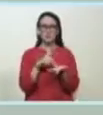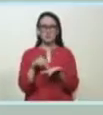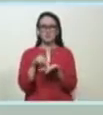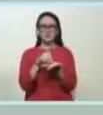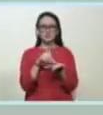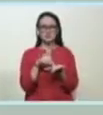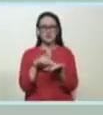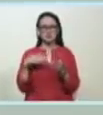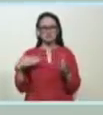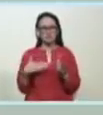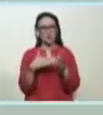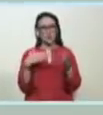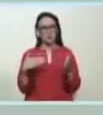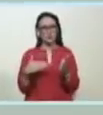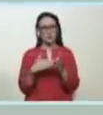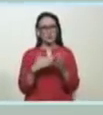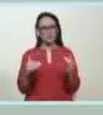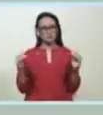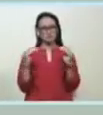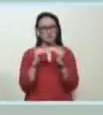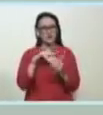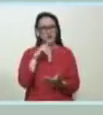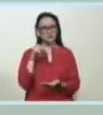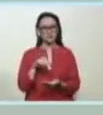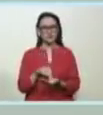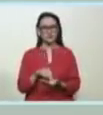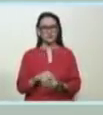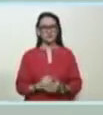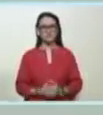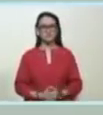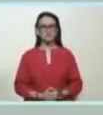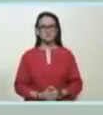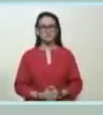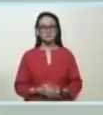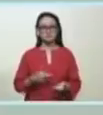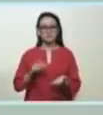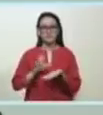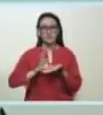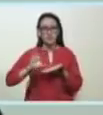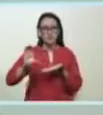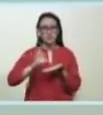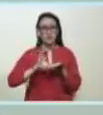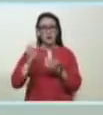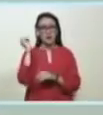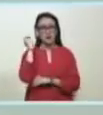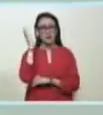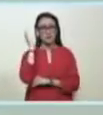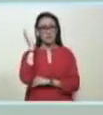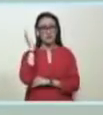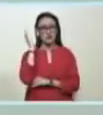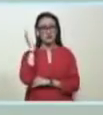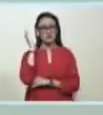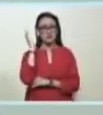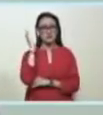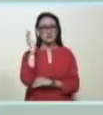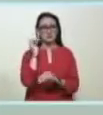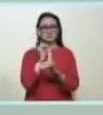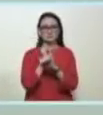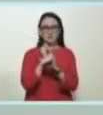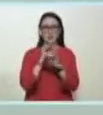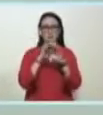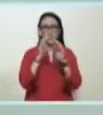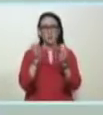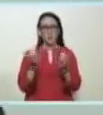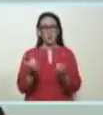del asedio a la soberanía nacional, financiar campañas en medios y redes sociales en el